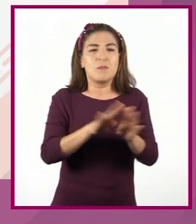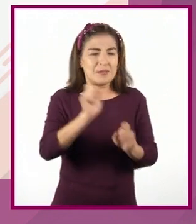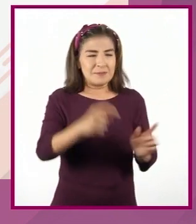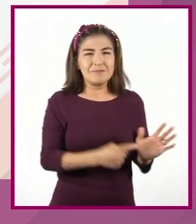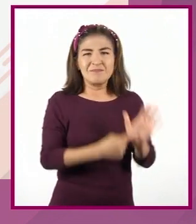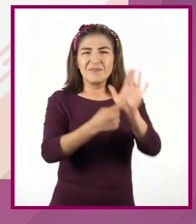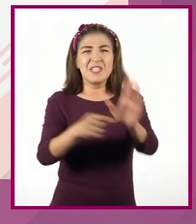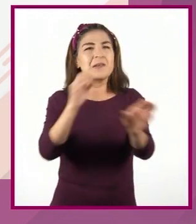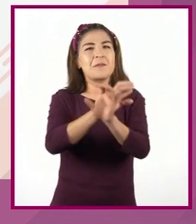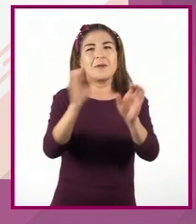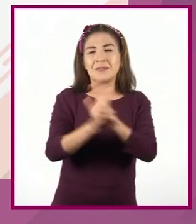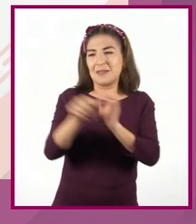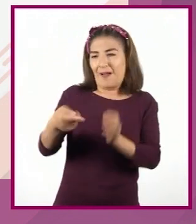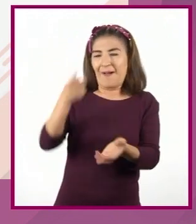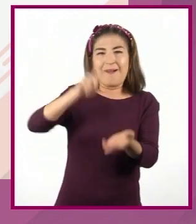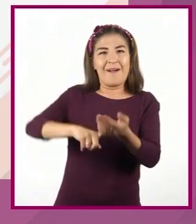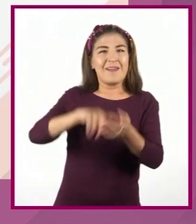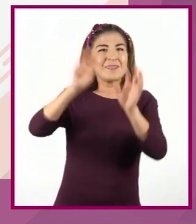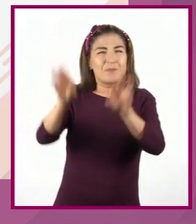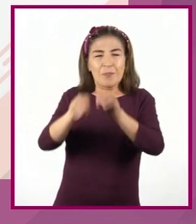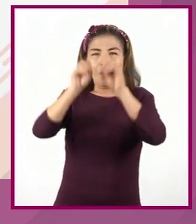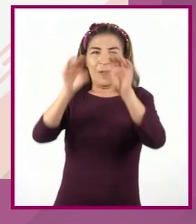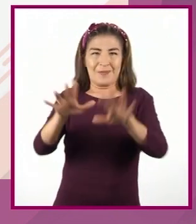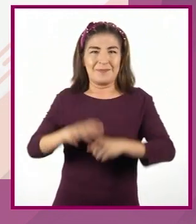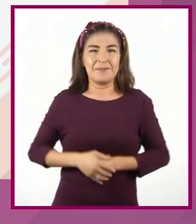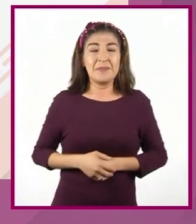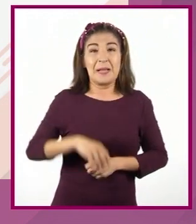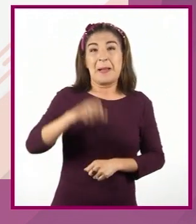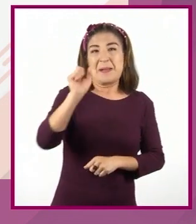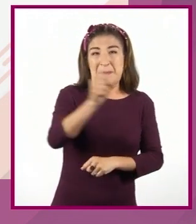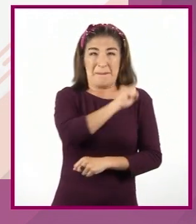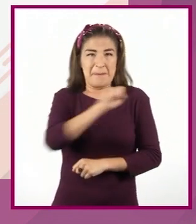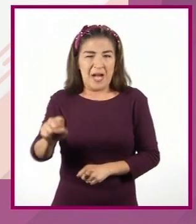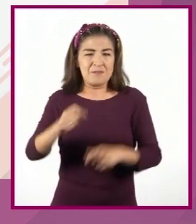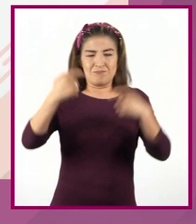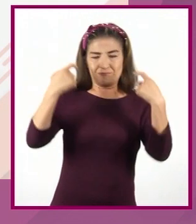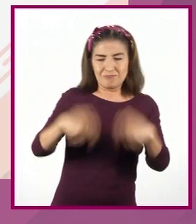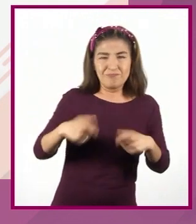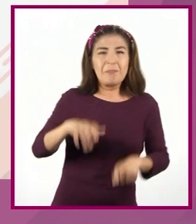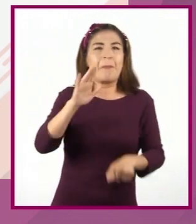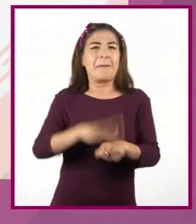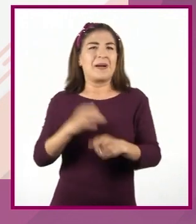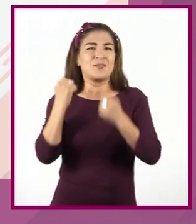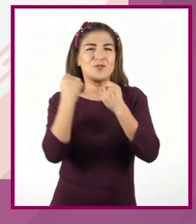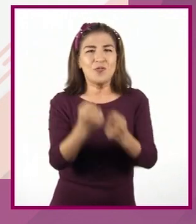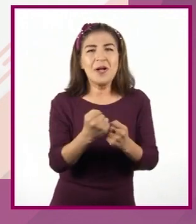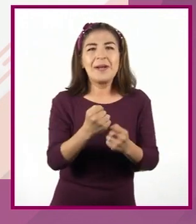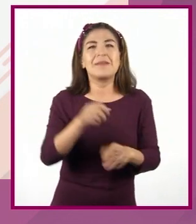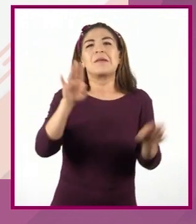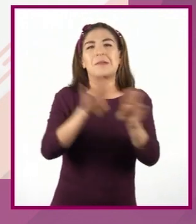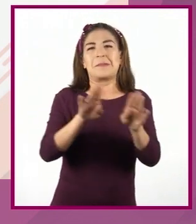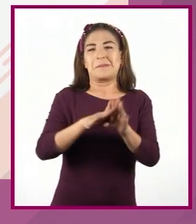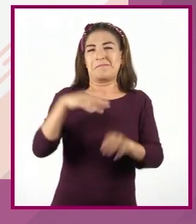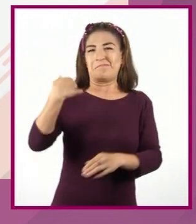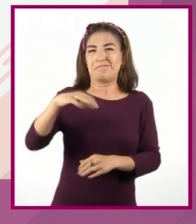mágico o que tiene poderes. El villano es rico, es más fuerte y tiene un inmenso